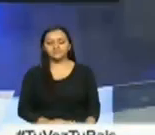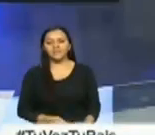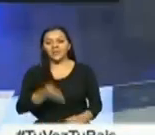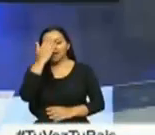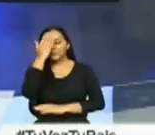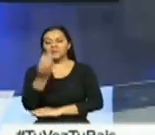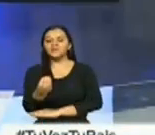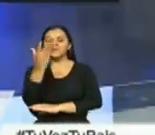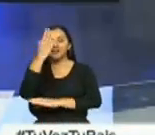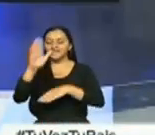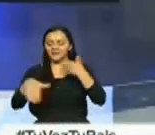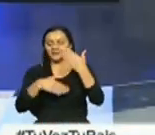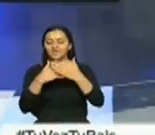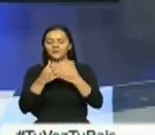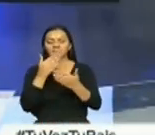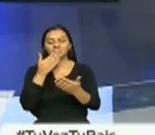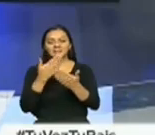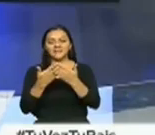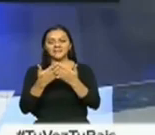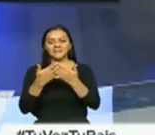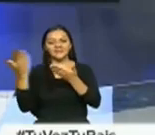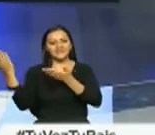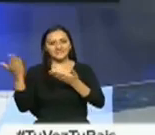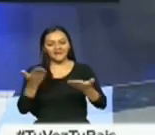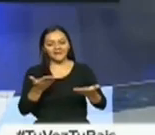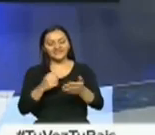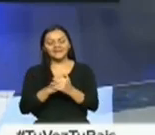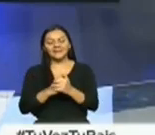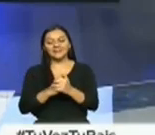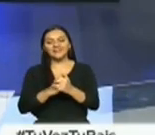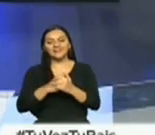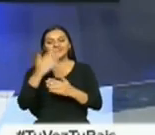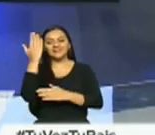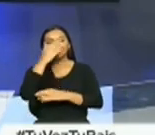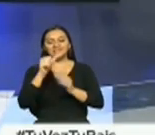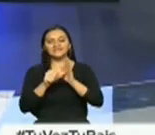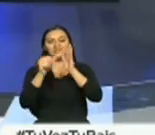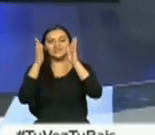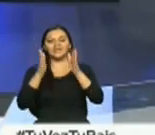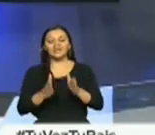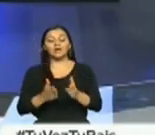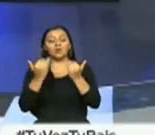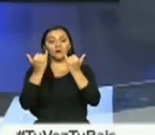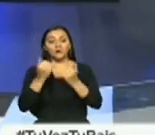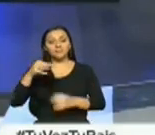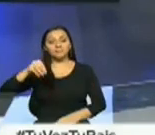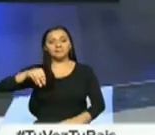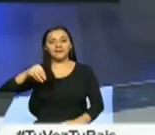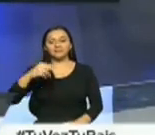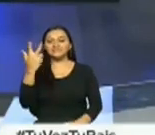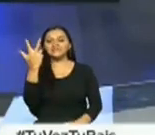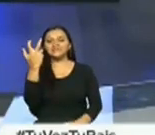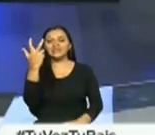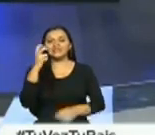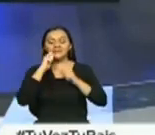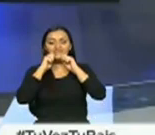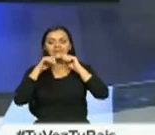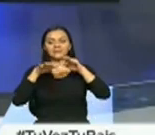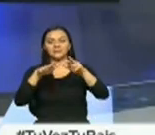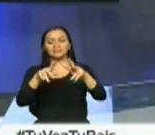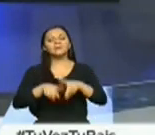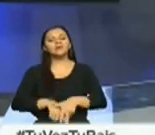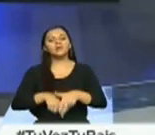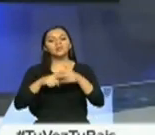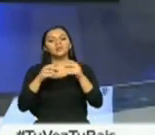Muy buenos días, queridos amigos. Muchas gracias por acompañarnos a través de la señal de Tele Ciudadana. Hoy, martes 13 de septiembre, continuamos